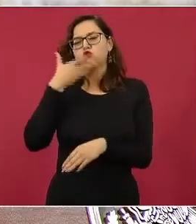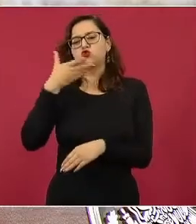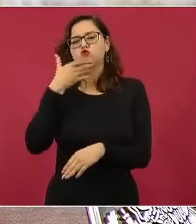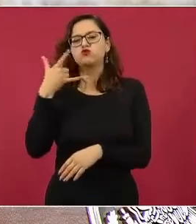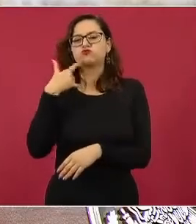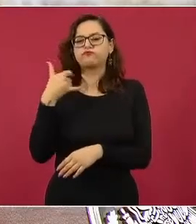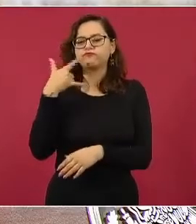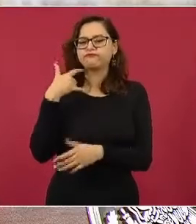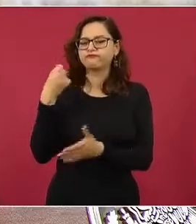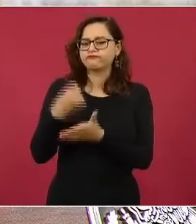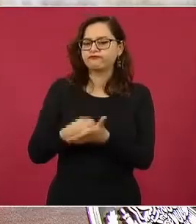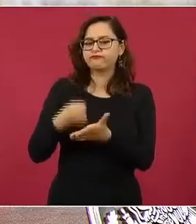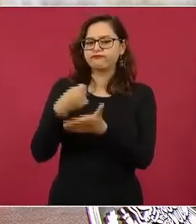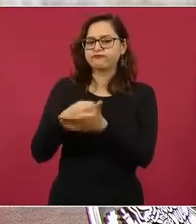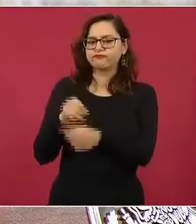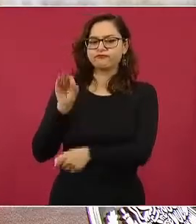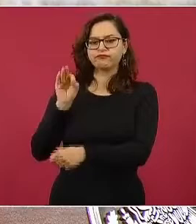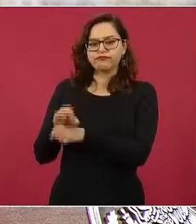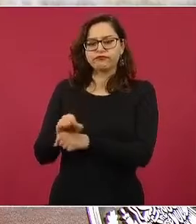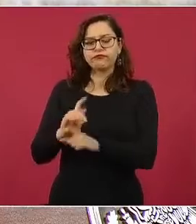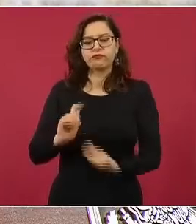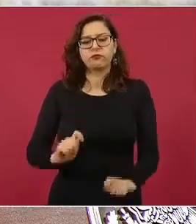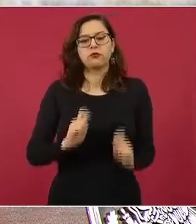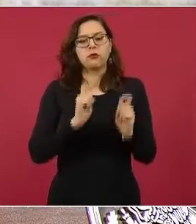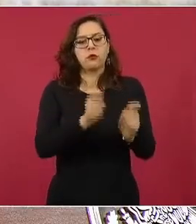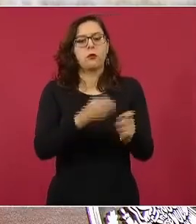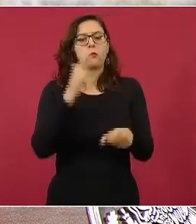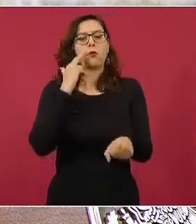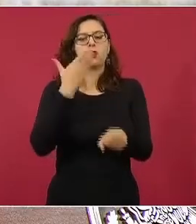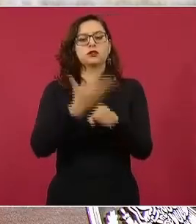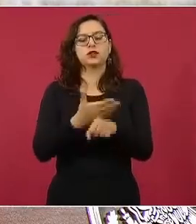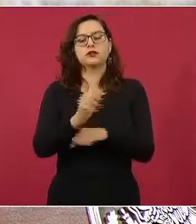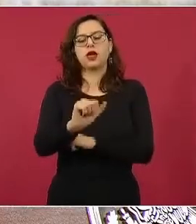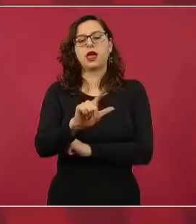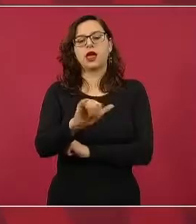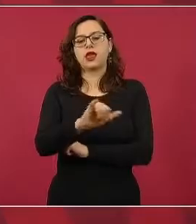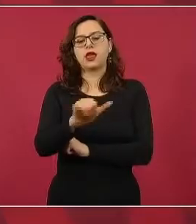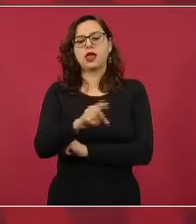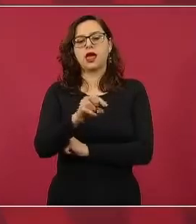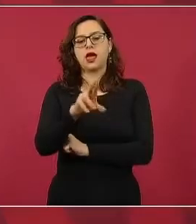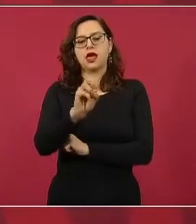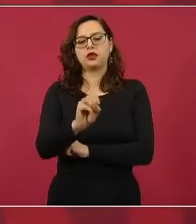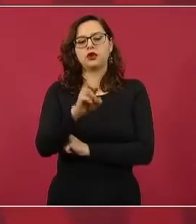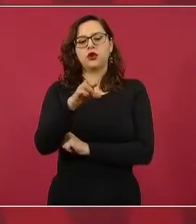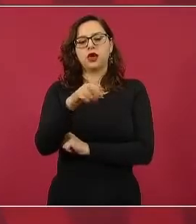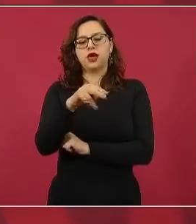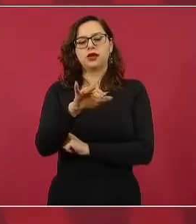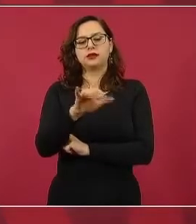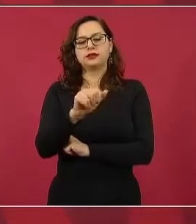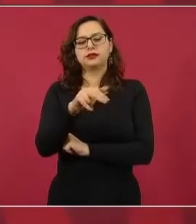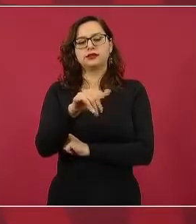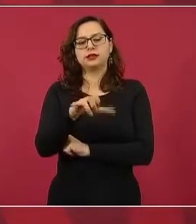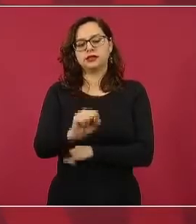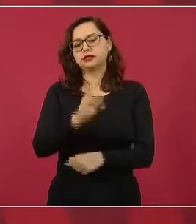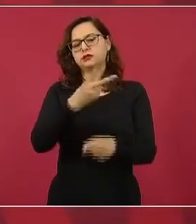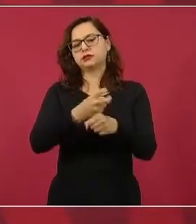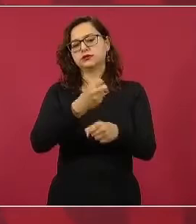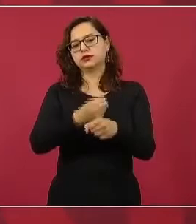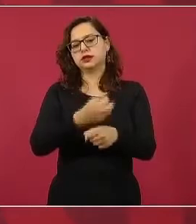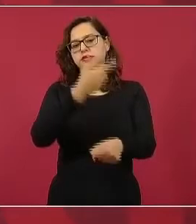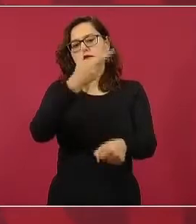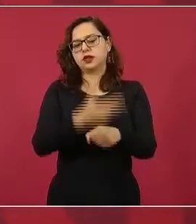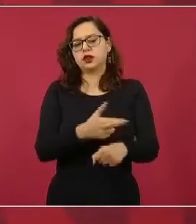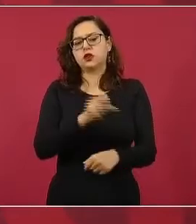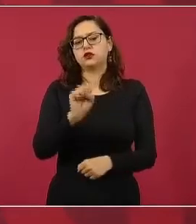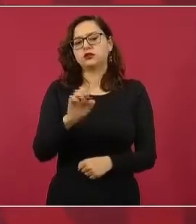desde el gremio, ¿se ha pensado en modificar los mecanismos de protección a periodistas estatales? ¿O qué manera se tiene para